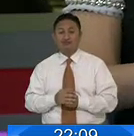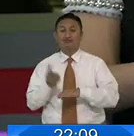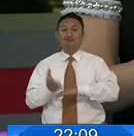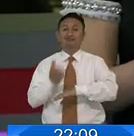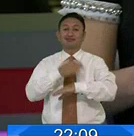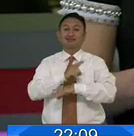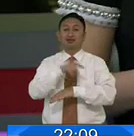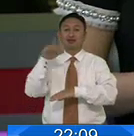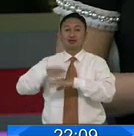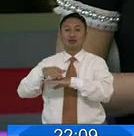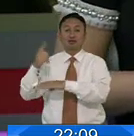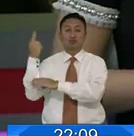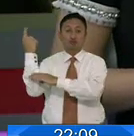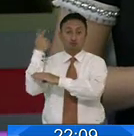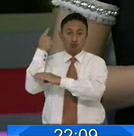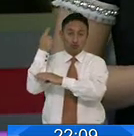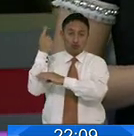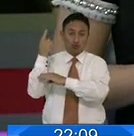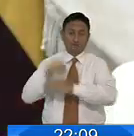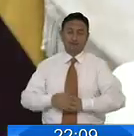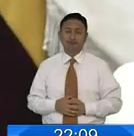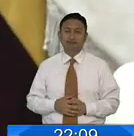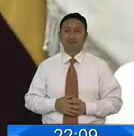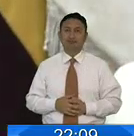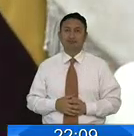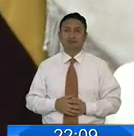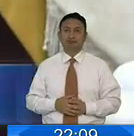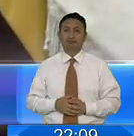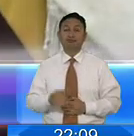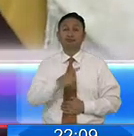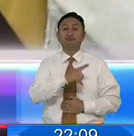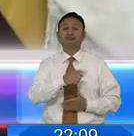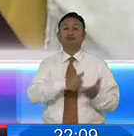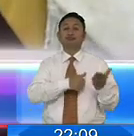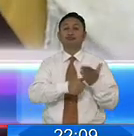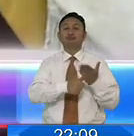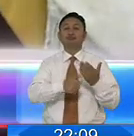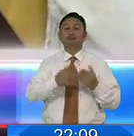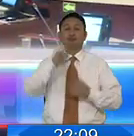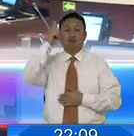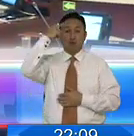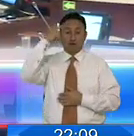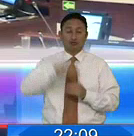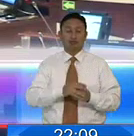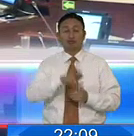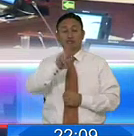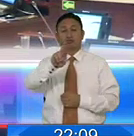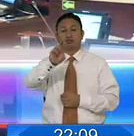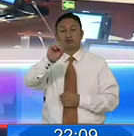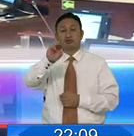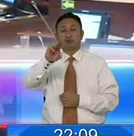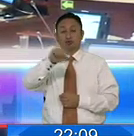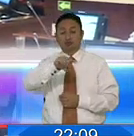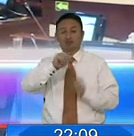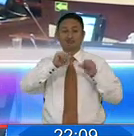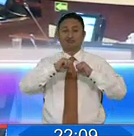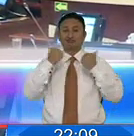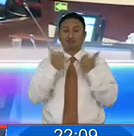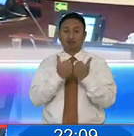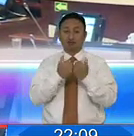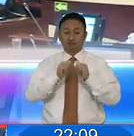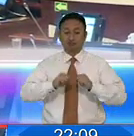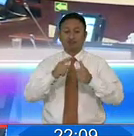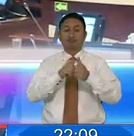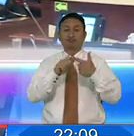del helicóptero policía la ministra de gobierno maría paula romo deberá enfrentar a la asamblea nacional por dos